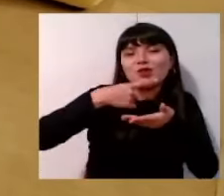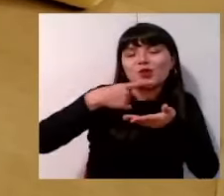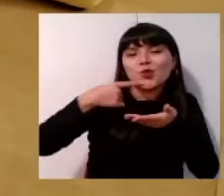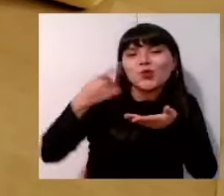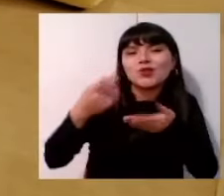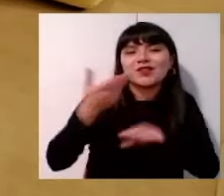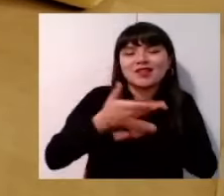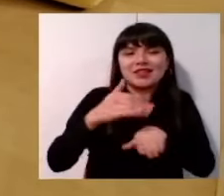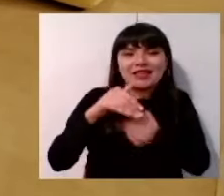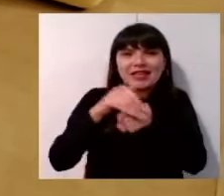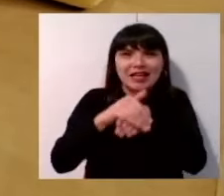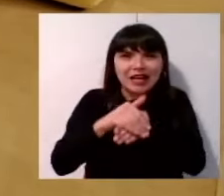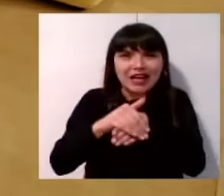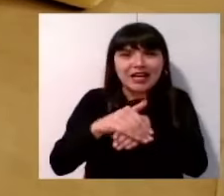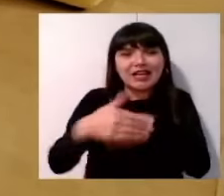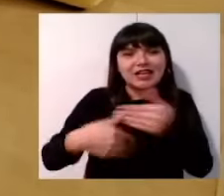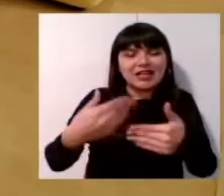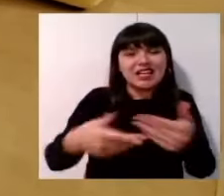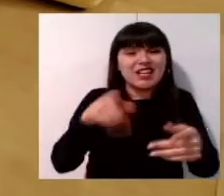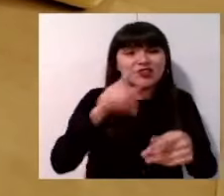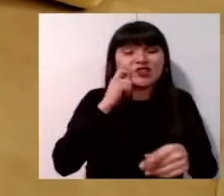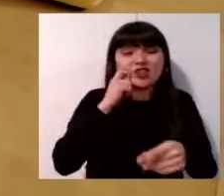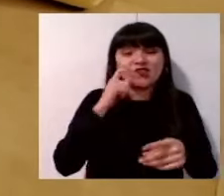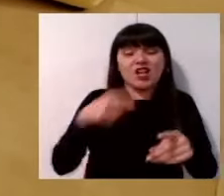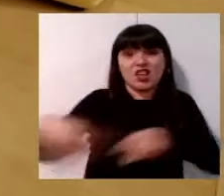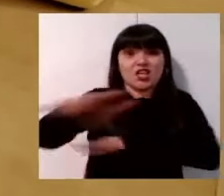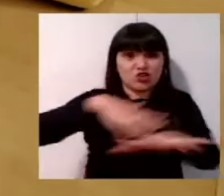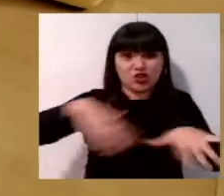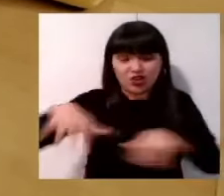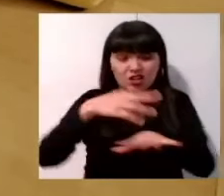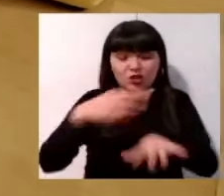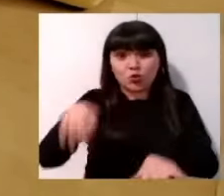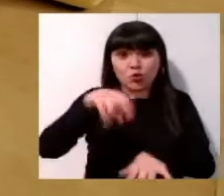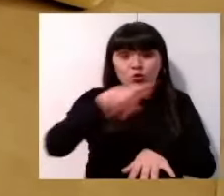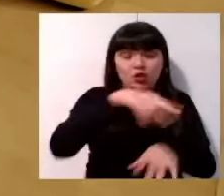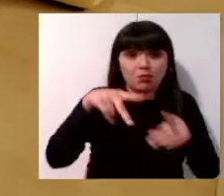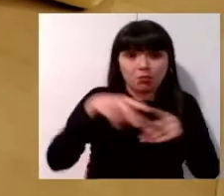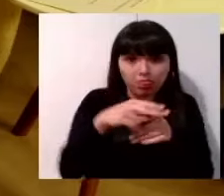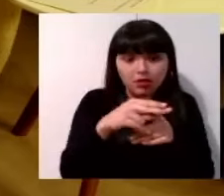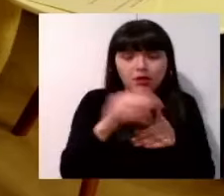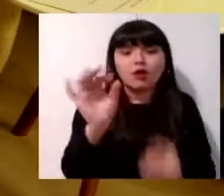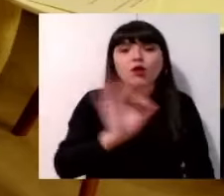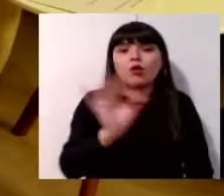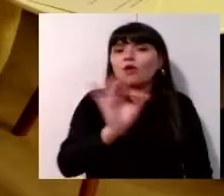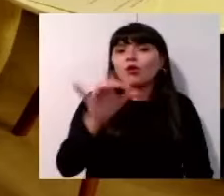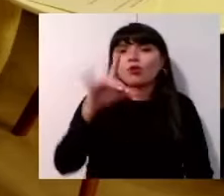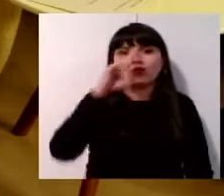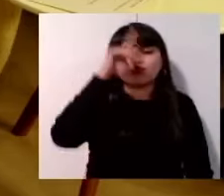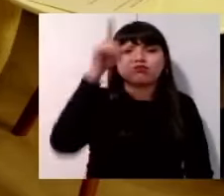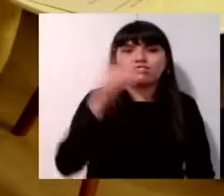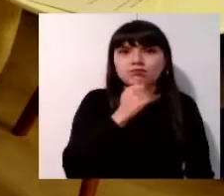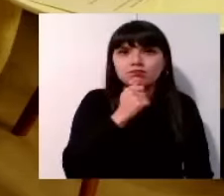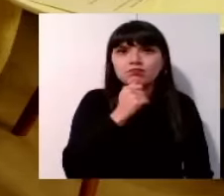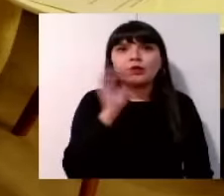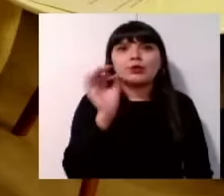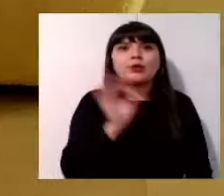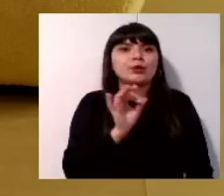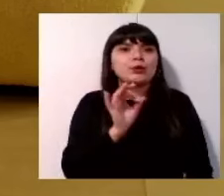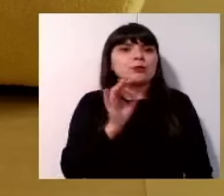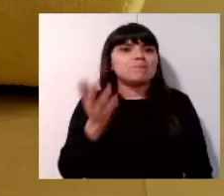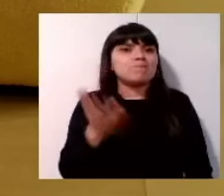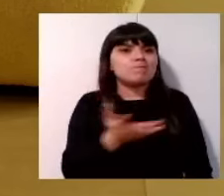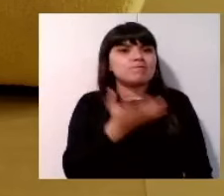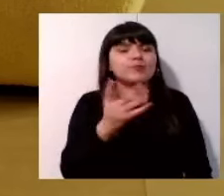los está desordenando y está como destruyendo el hábito que construiste, o no hay que ser tan rígido para eso. No, yo creo que es